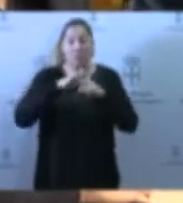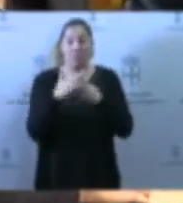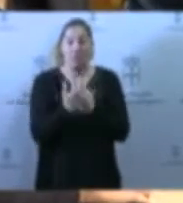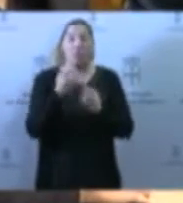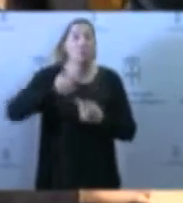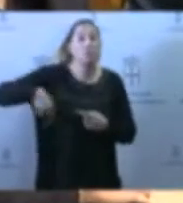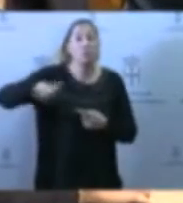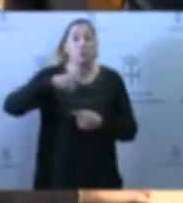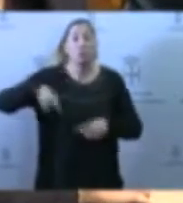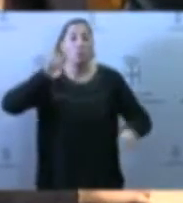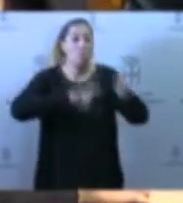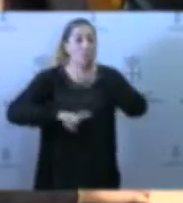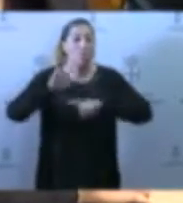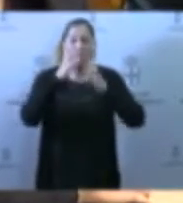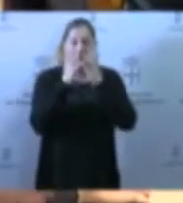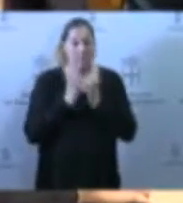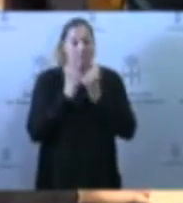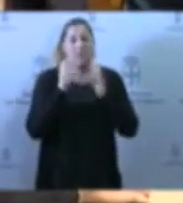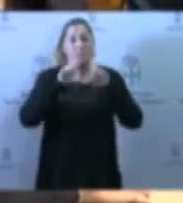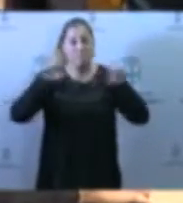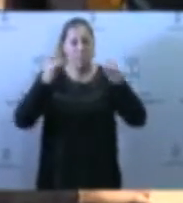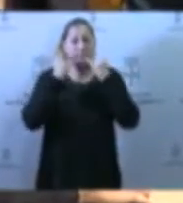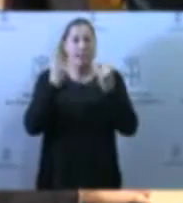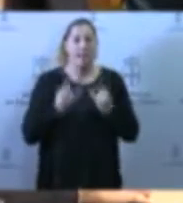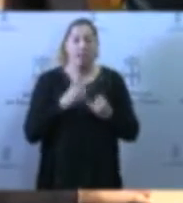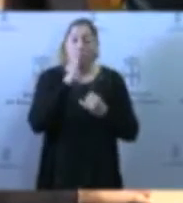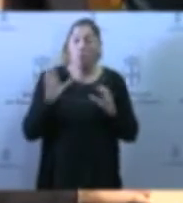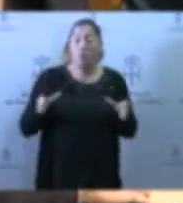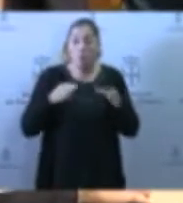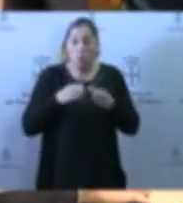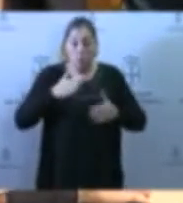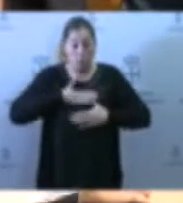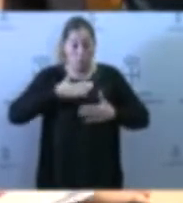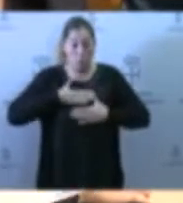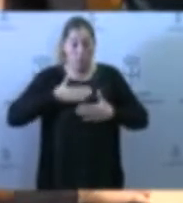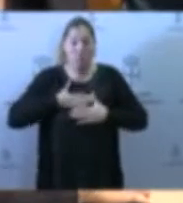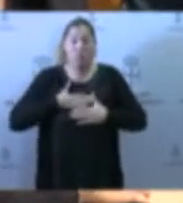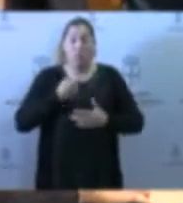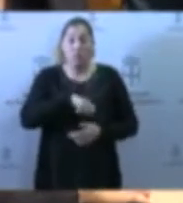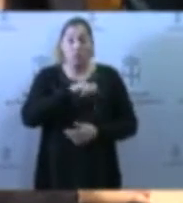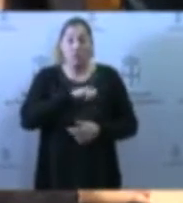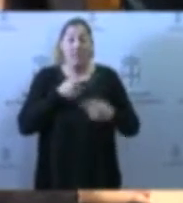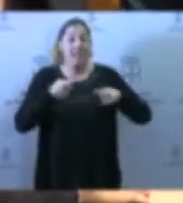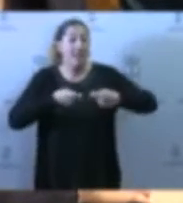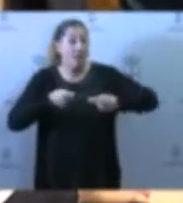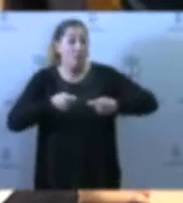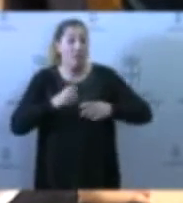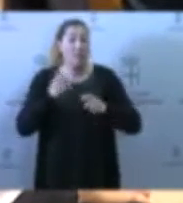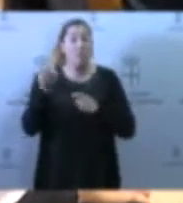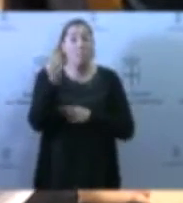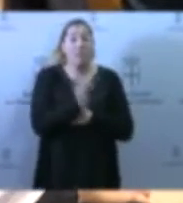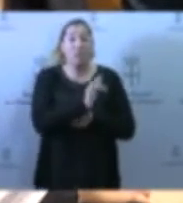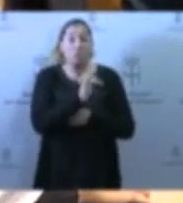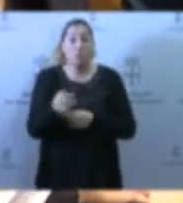nosotros tenemos un problema serio con las eléctricas. Quiero recordar que nuestro Grupo Confederal Unidos Podemos llevó a la negociación de los presupuestos generales del